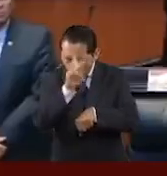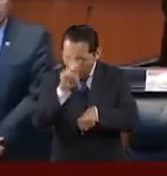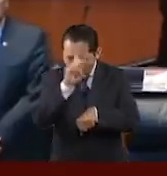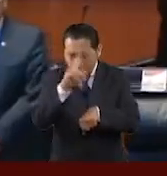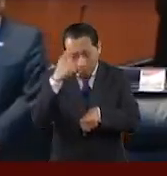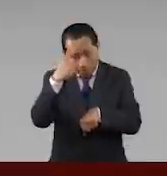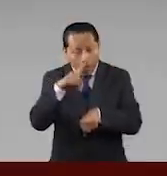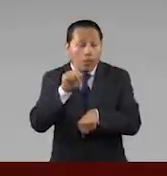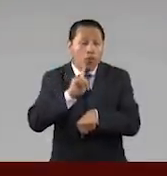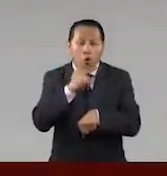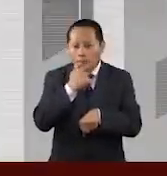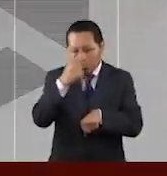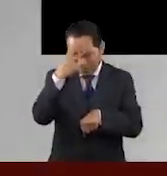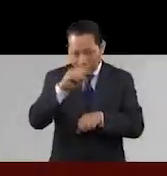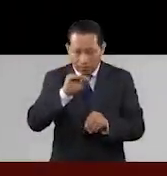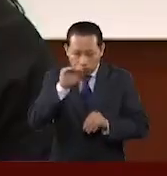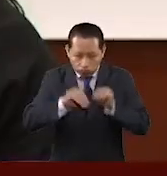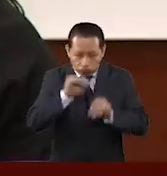mexicanos.